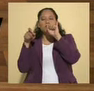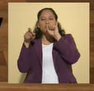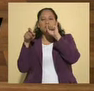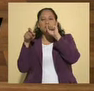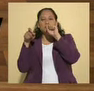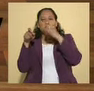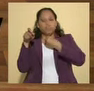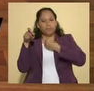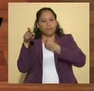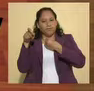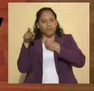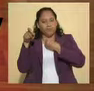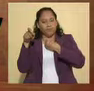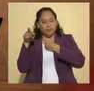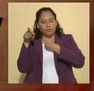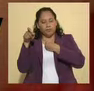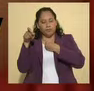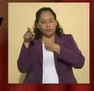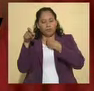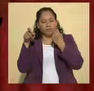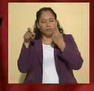Sostenerlo.